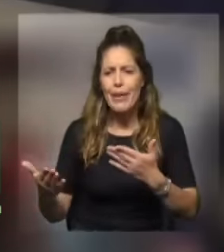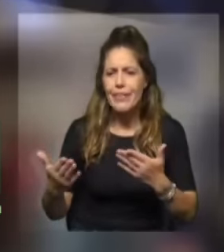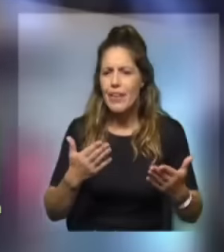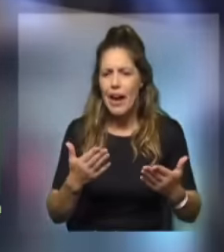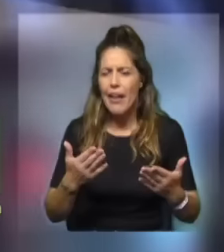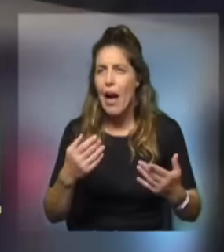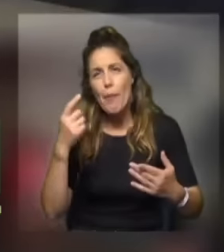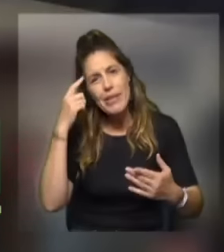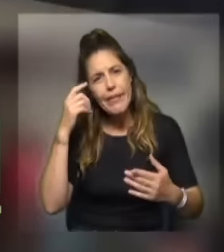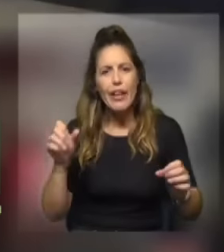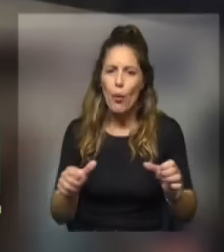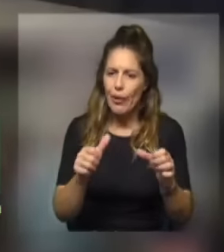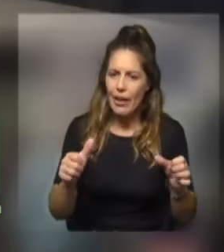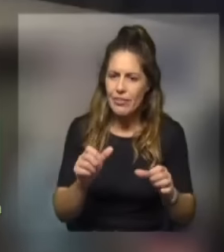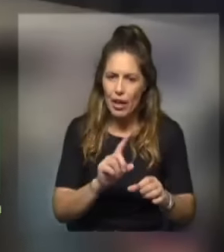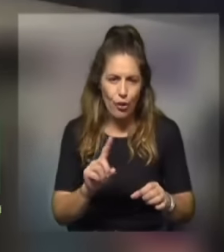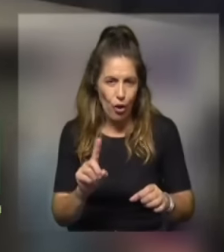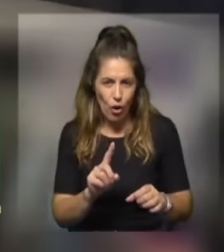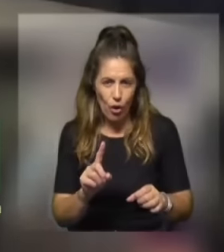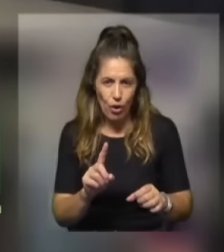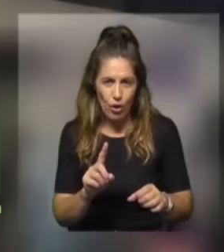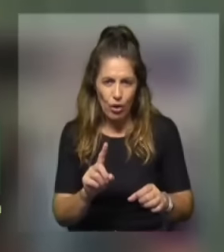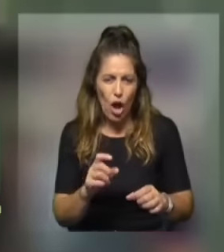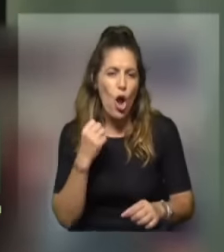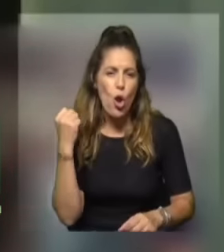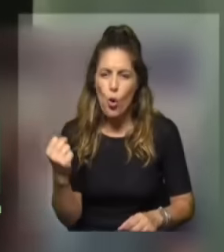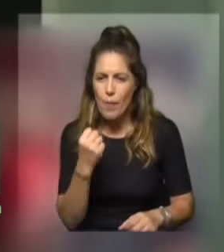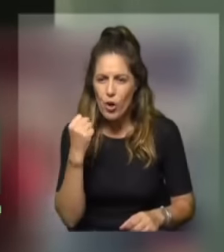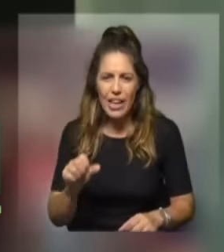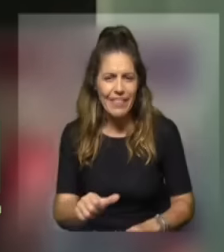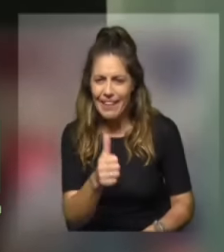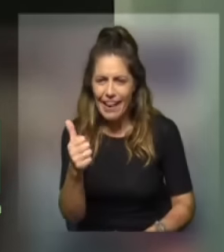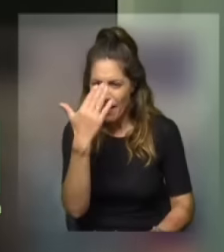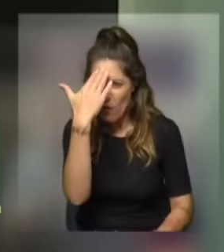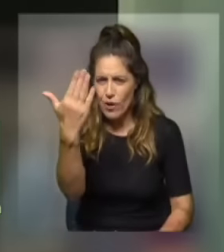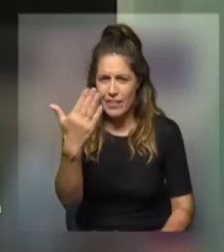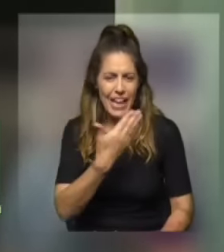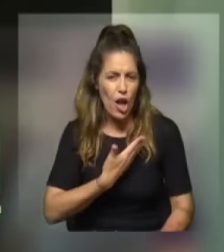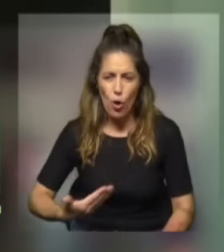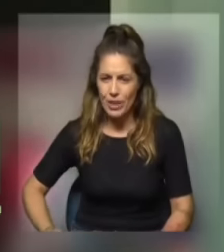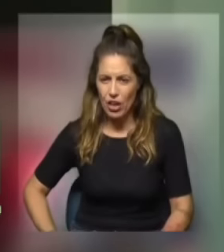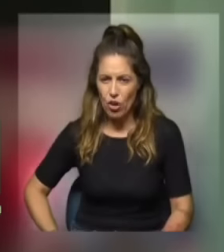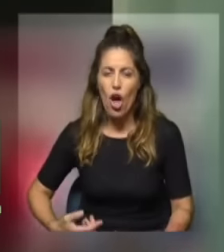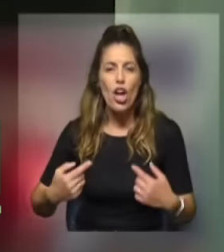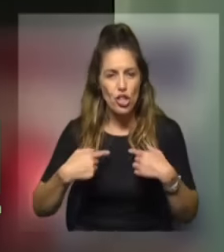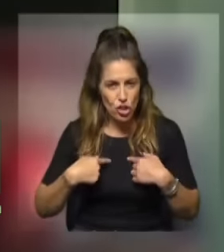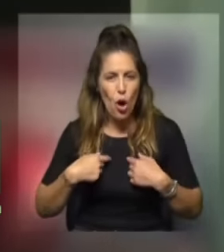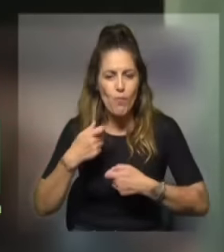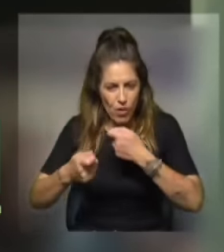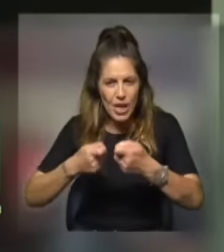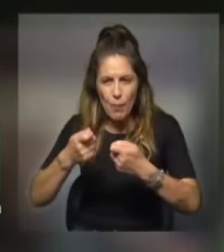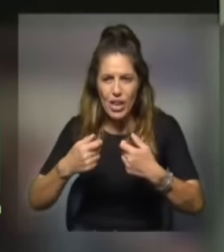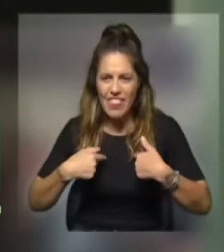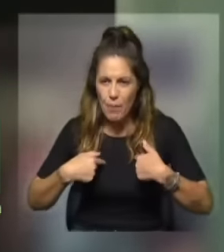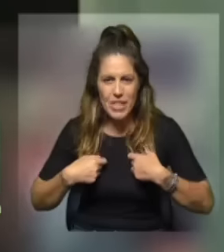ese tipo Lo importante es que gane el frente amplio el gobierno y yo voy a poner todo de